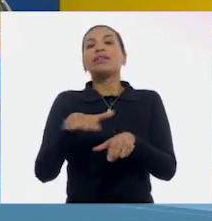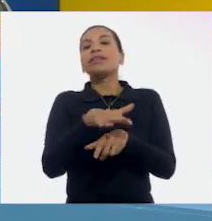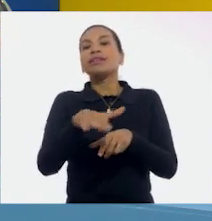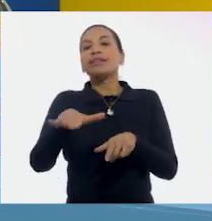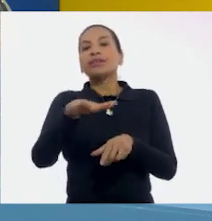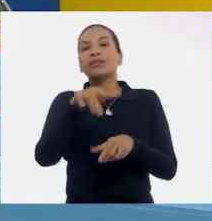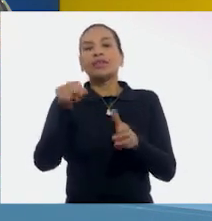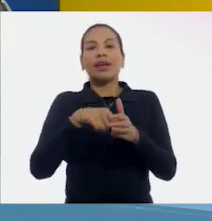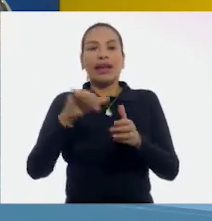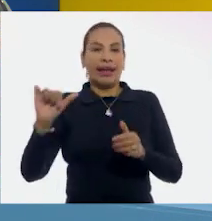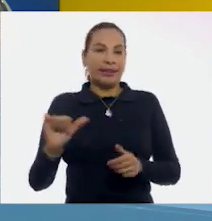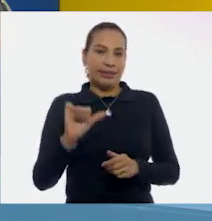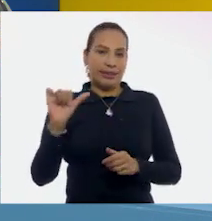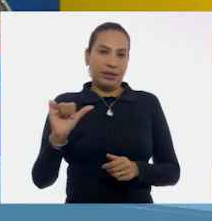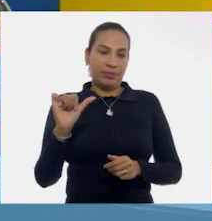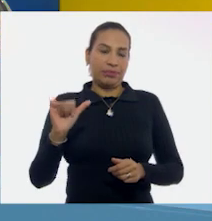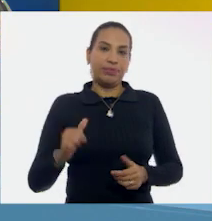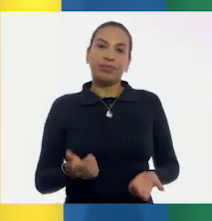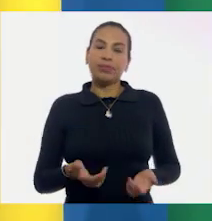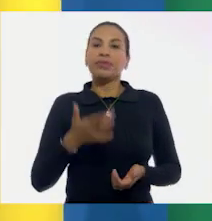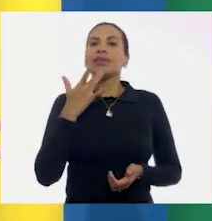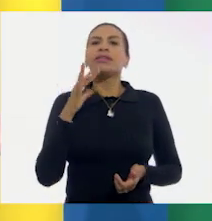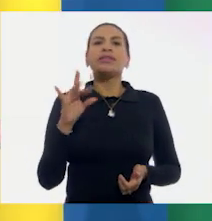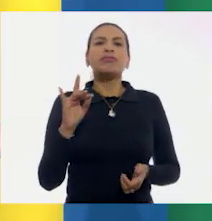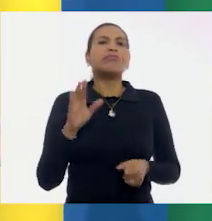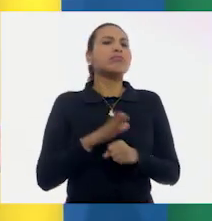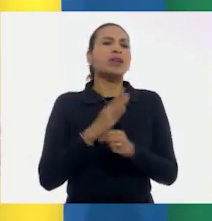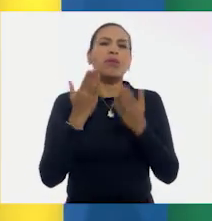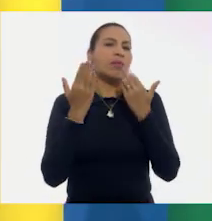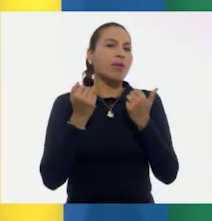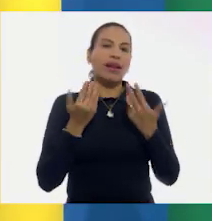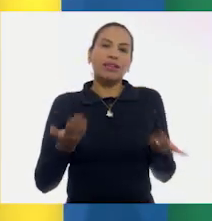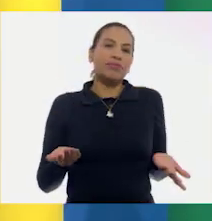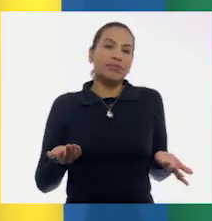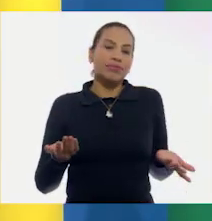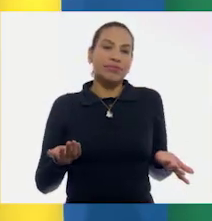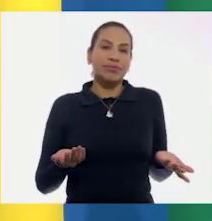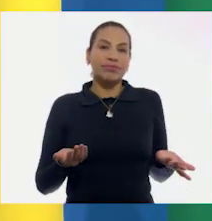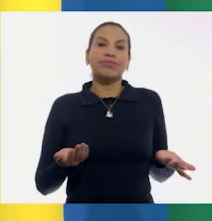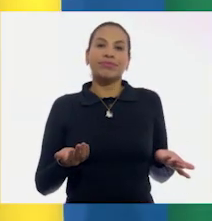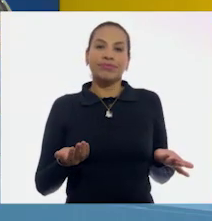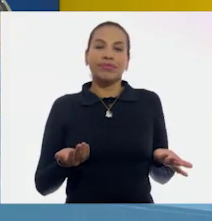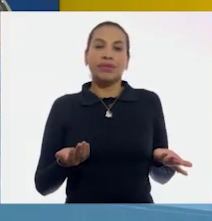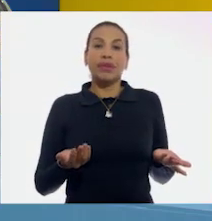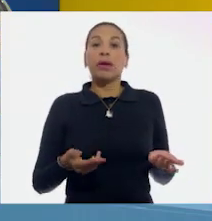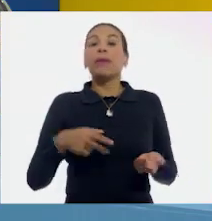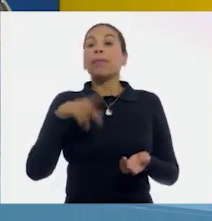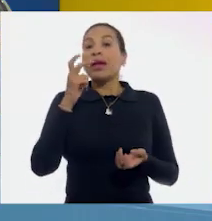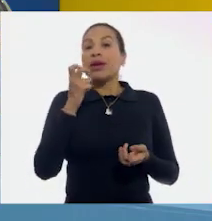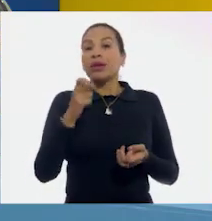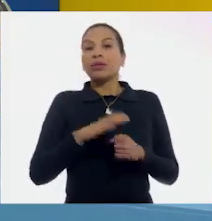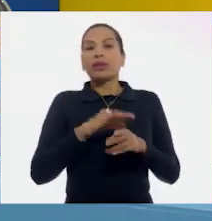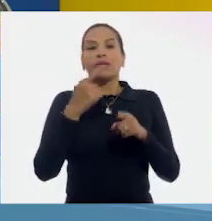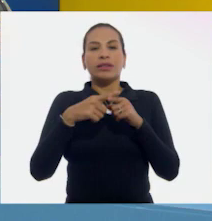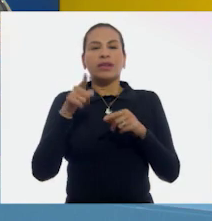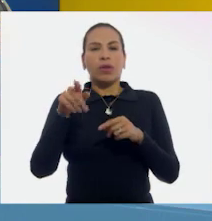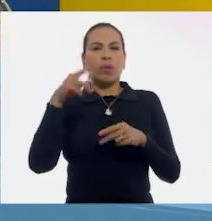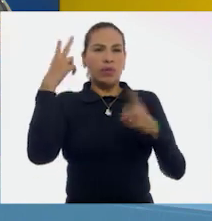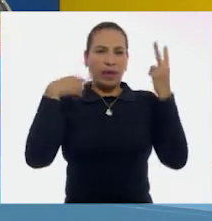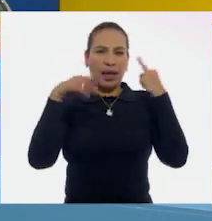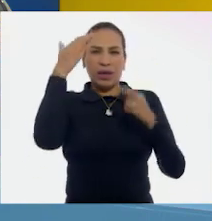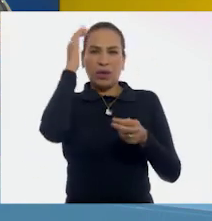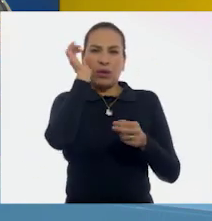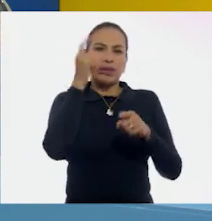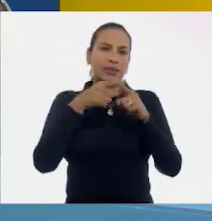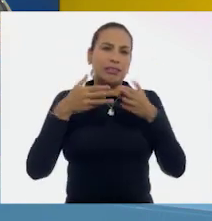su rumbo hacia Asia. Sencillamente porque no existía. Así es. Pero a partir de los viajes de Colón,